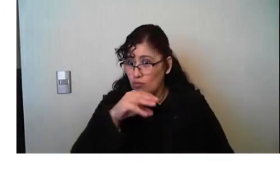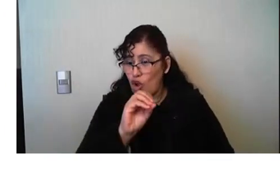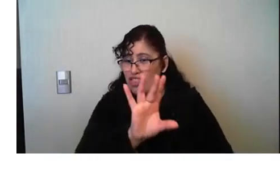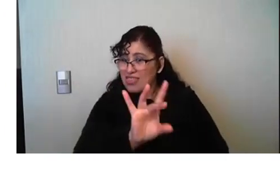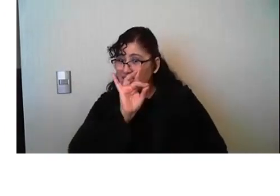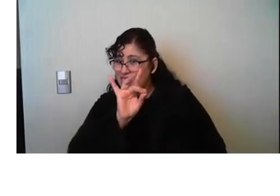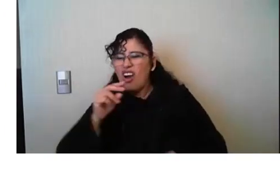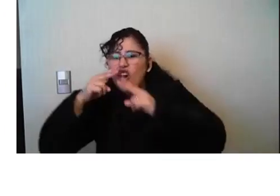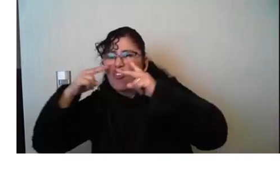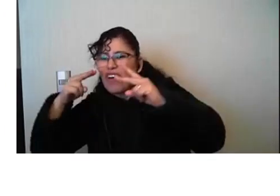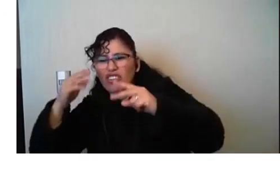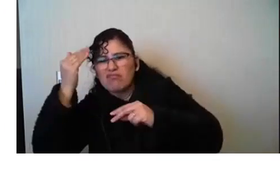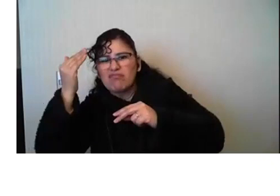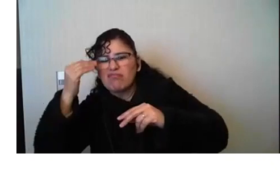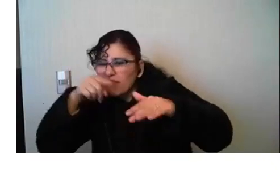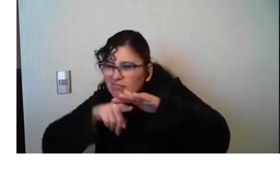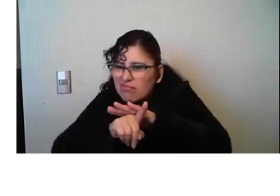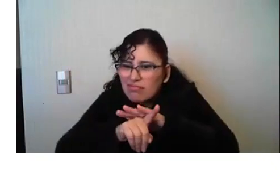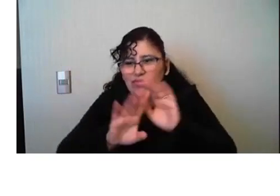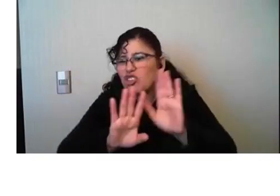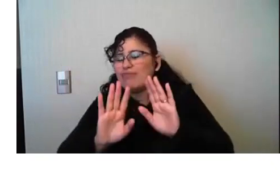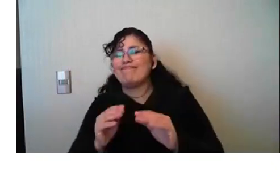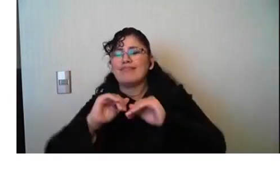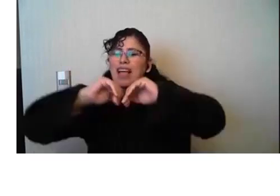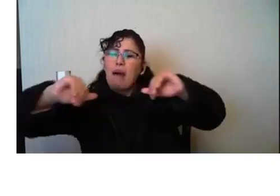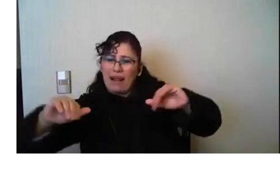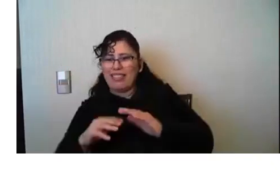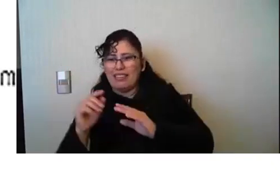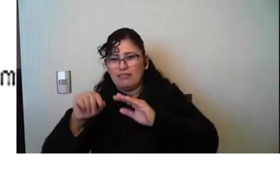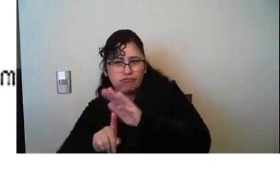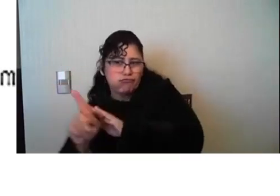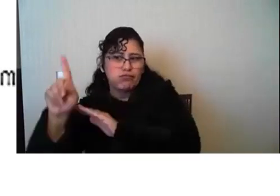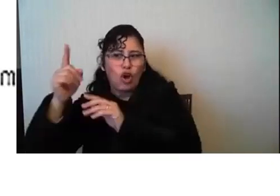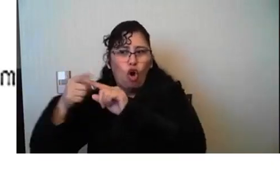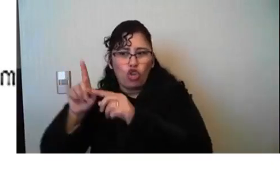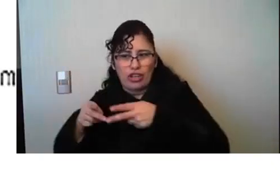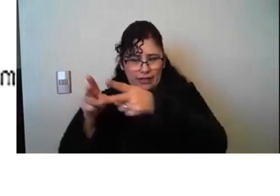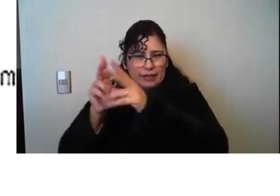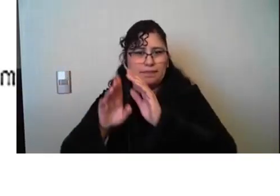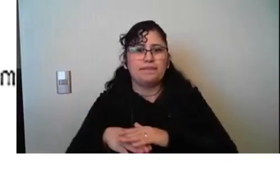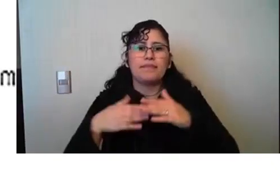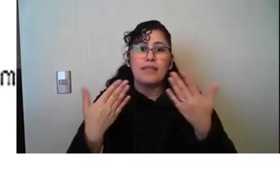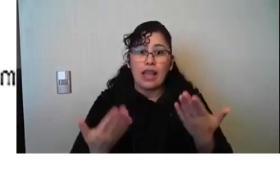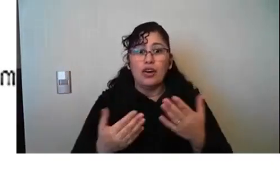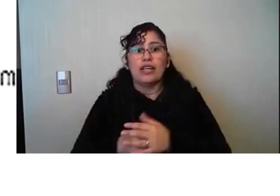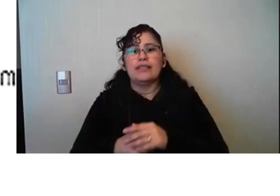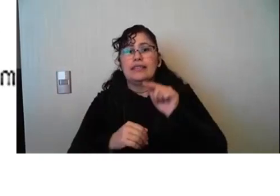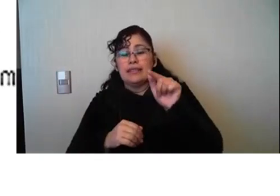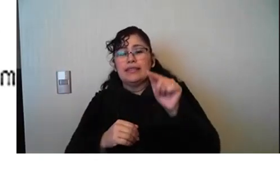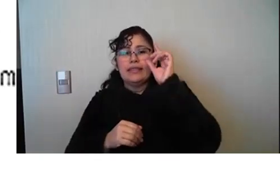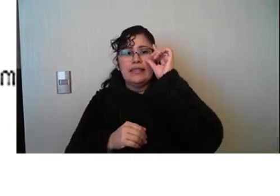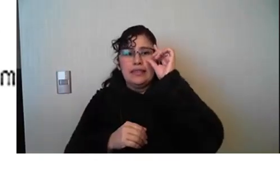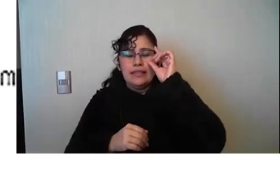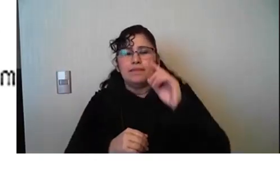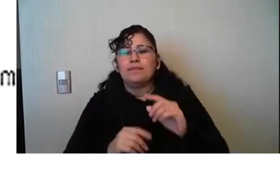bien, entonces, necesariamente el neocerebelo se ve obligado a hacer un relevo en el tálamo. Y el